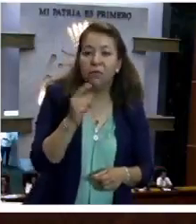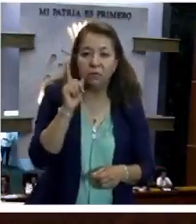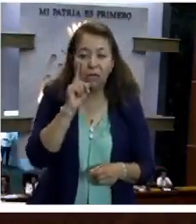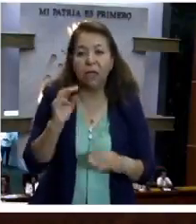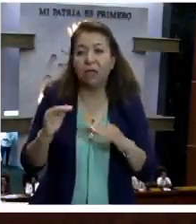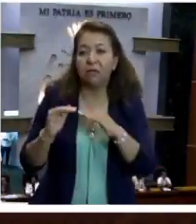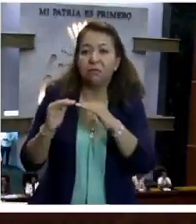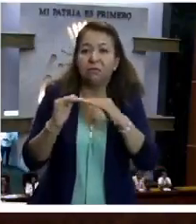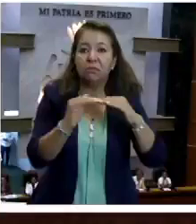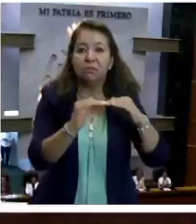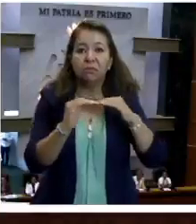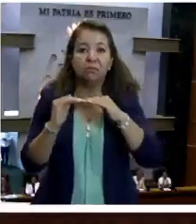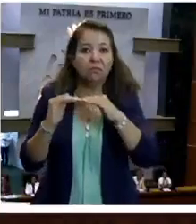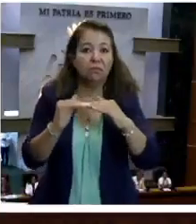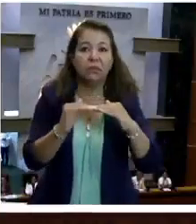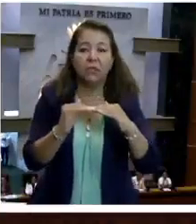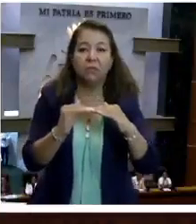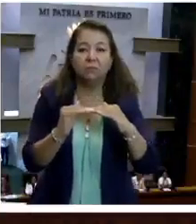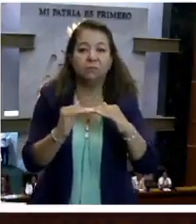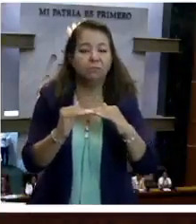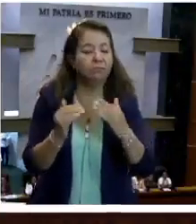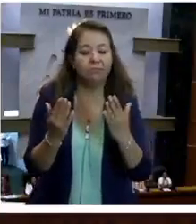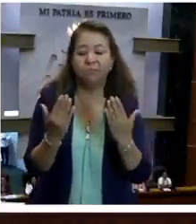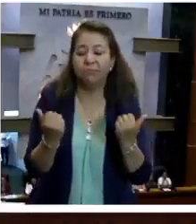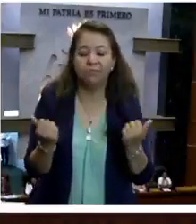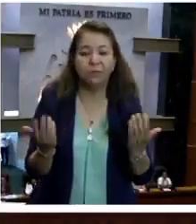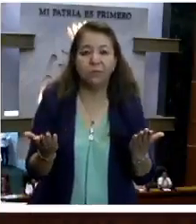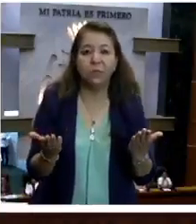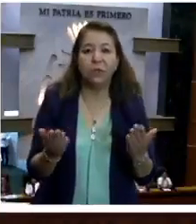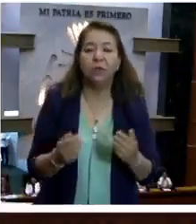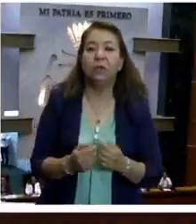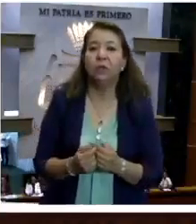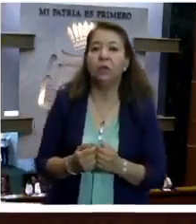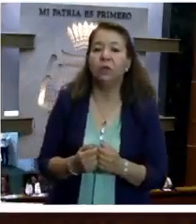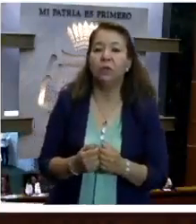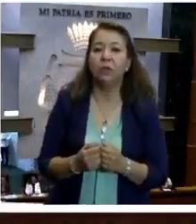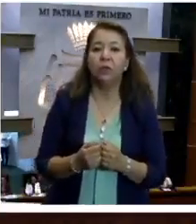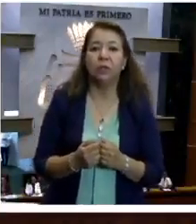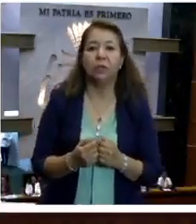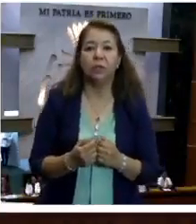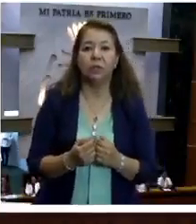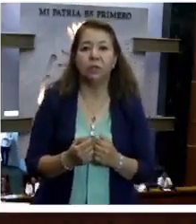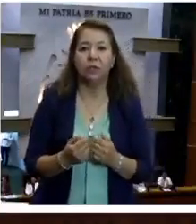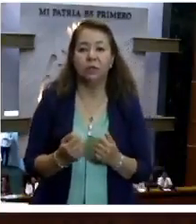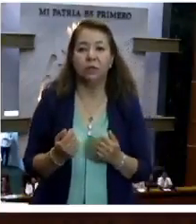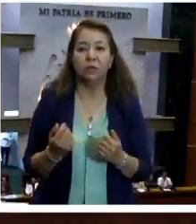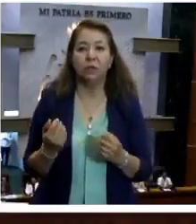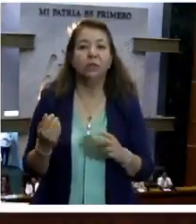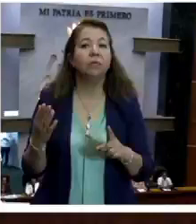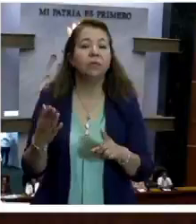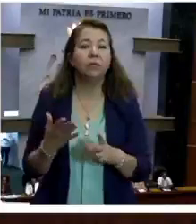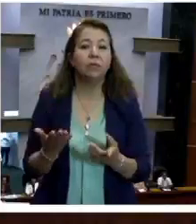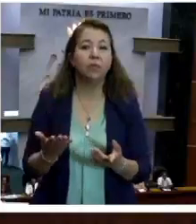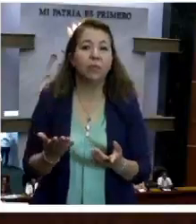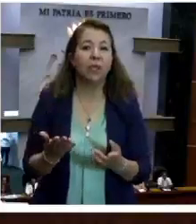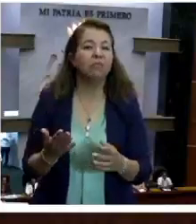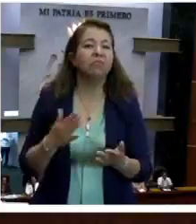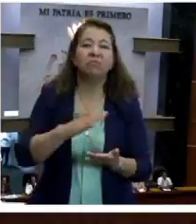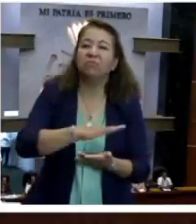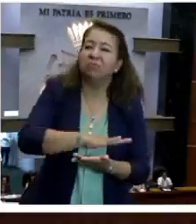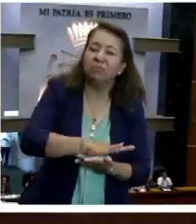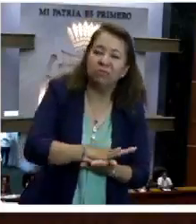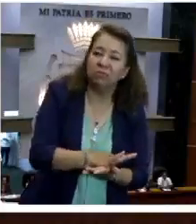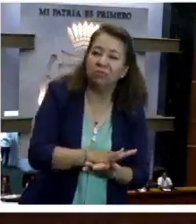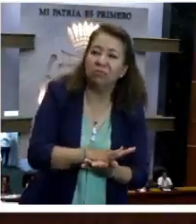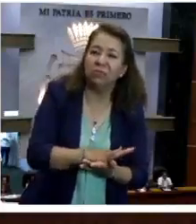mujeres. No puede haber ahora una visión que propicie la discriminación